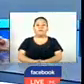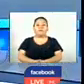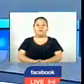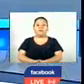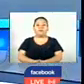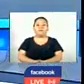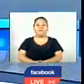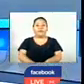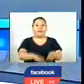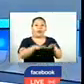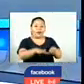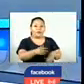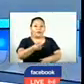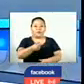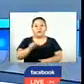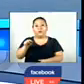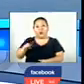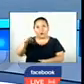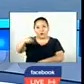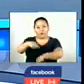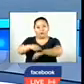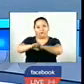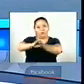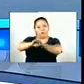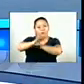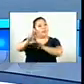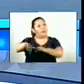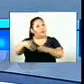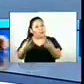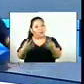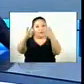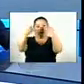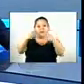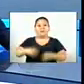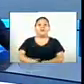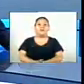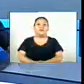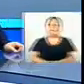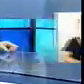gracias Rocío y con eso nos vamos a una pausa comercial volvemos enseguida con más de Noticiero Hechos